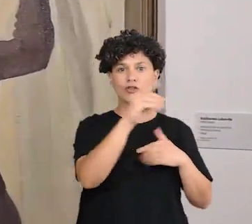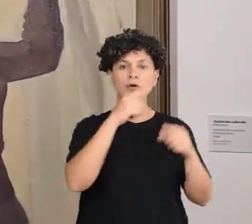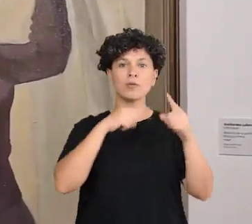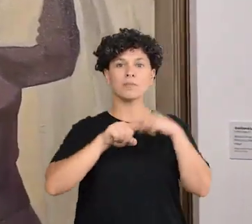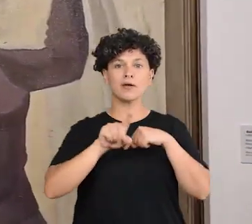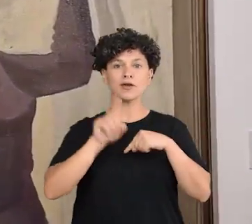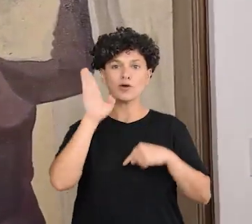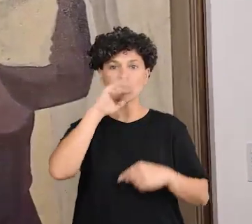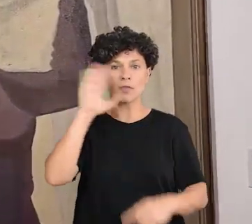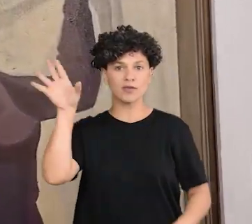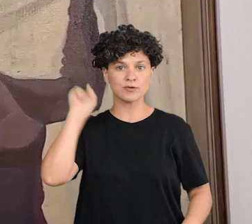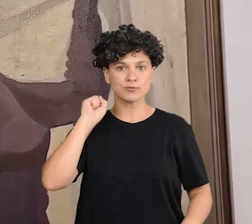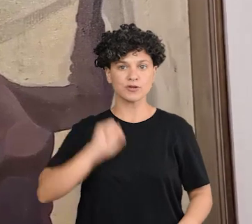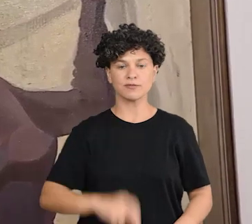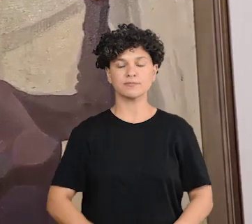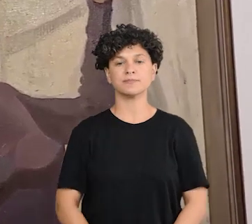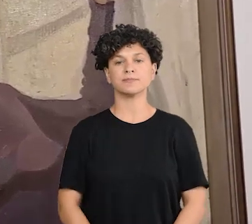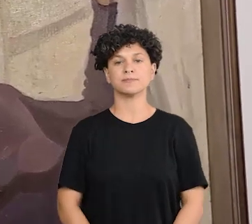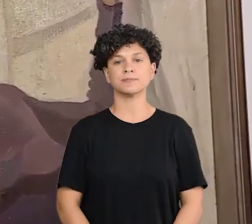oído.